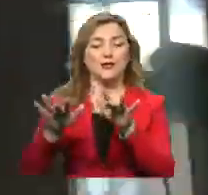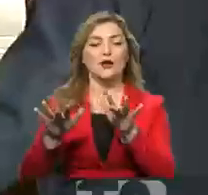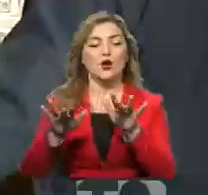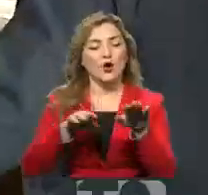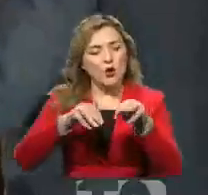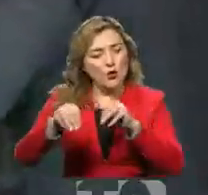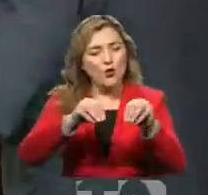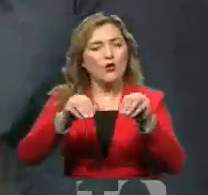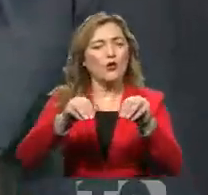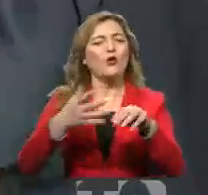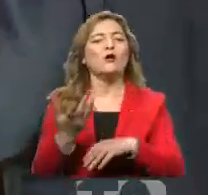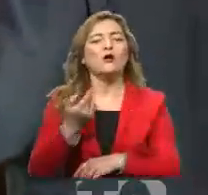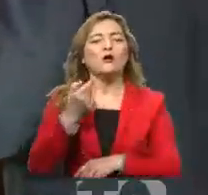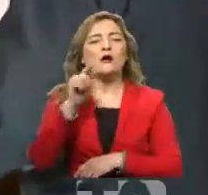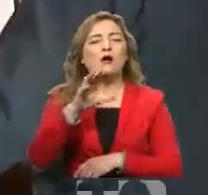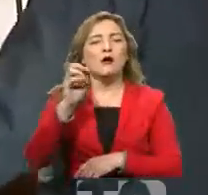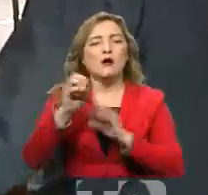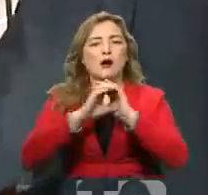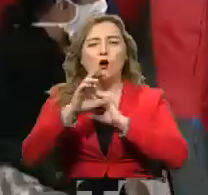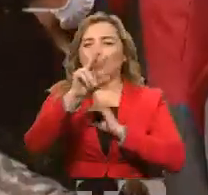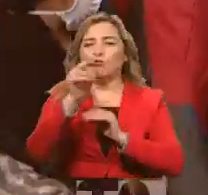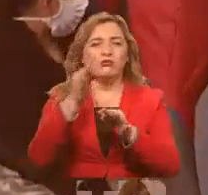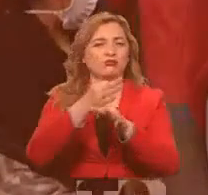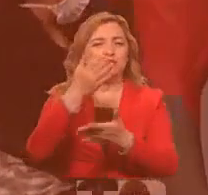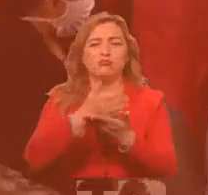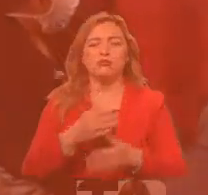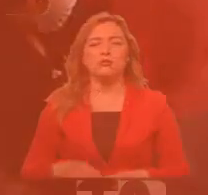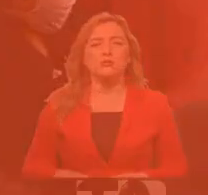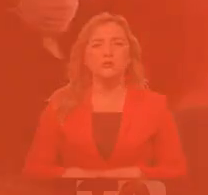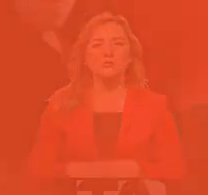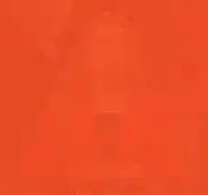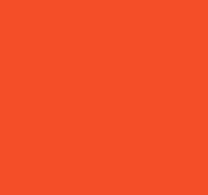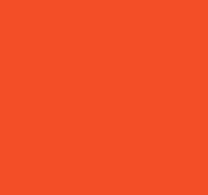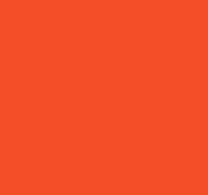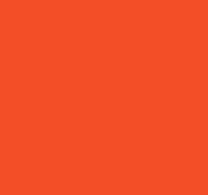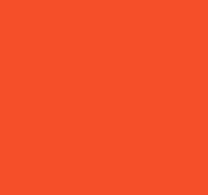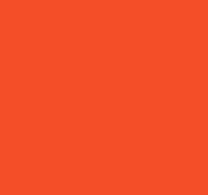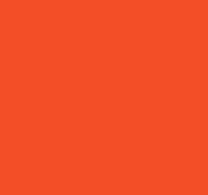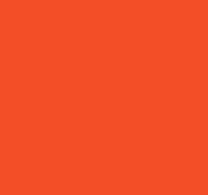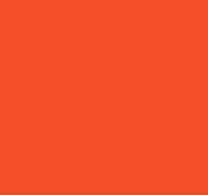alrededor de 500 buses dejarán de operar. En Quito, Stephanie Paz, 24 horas.